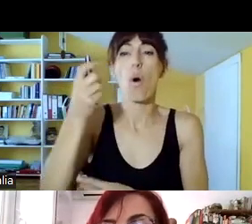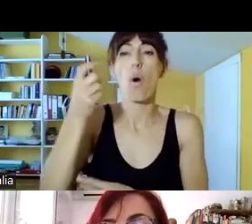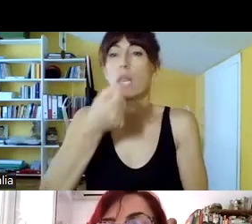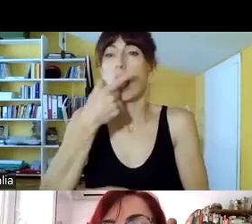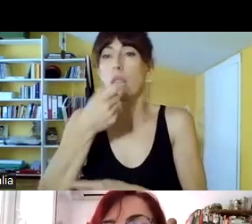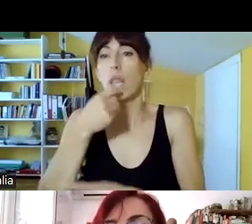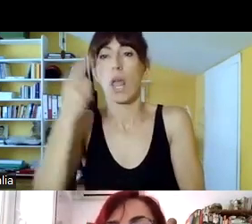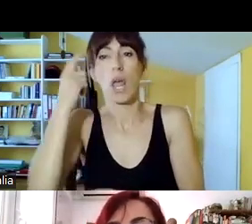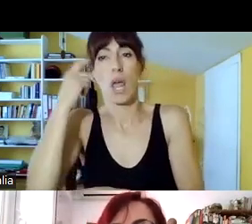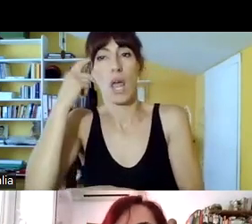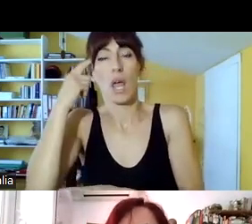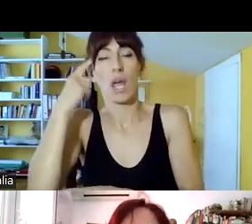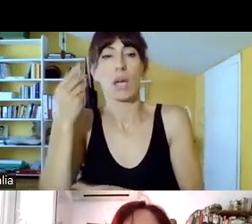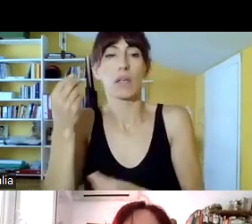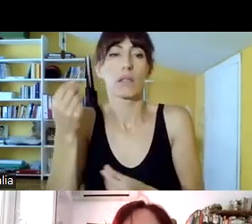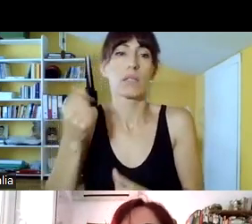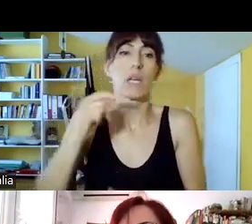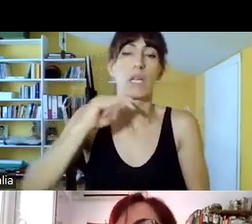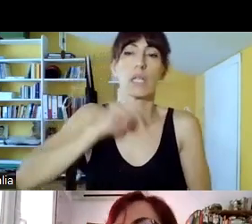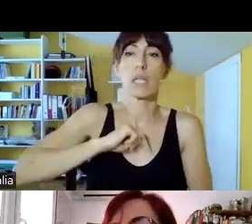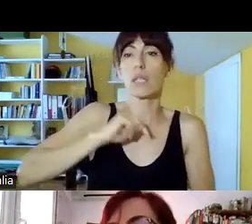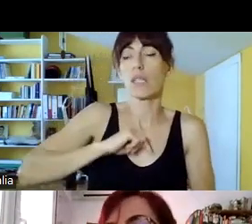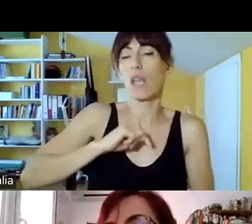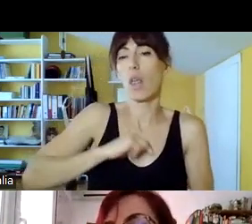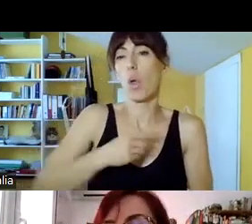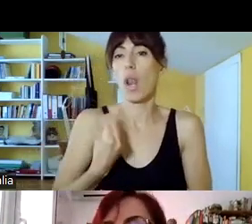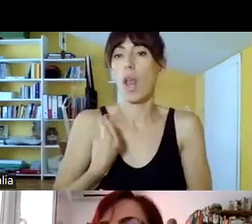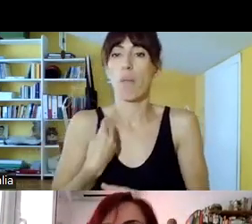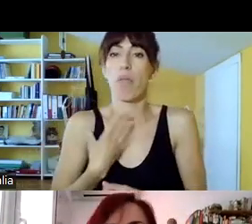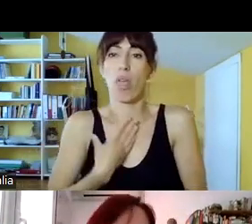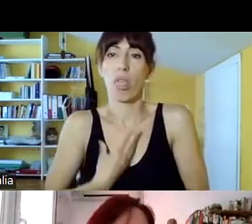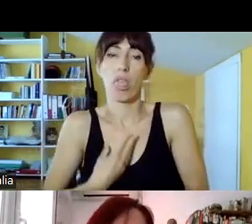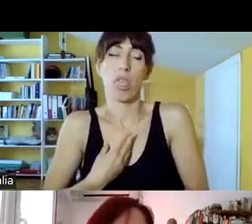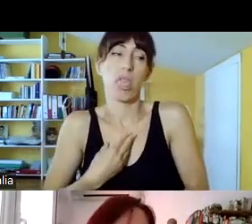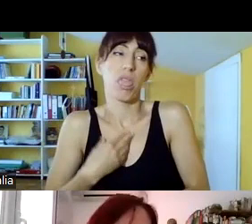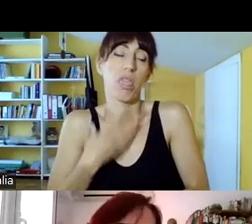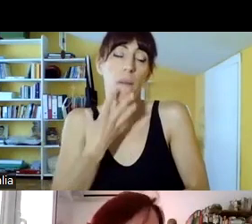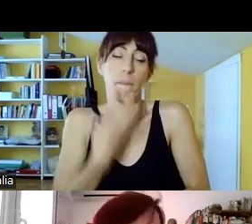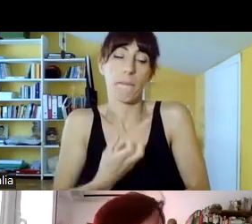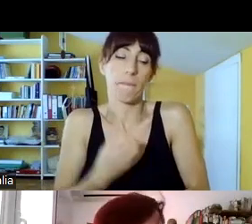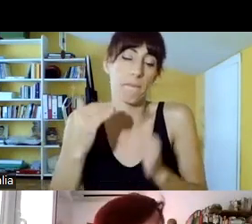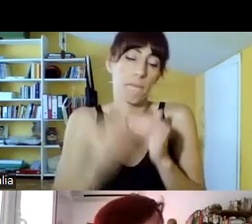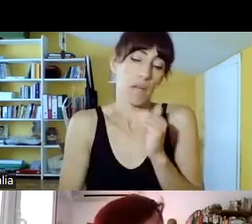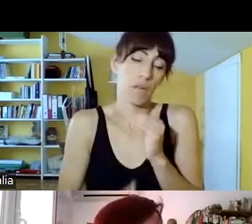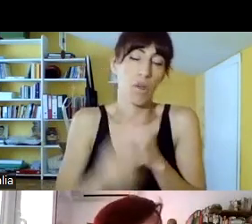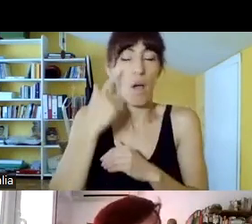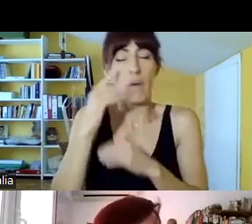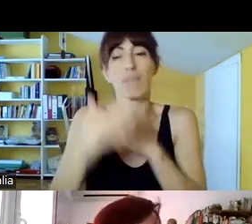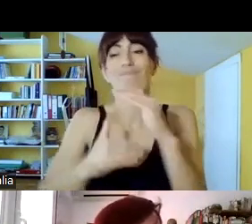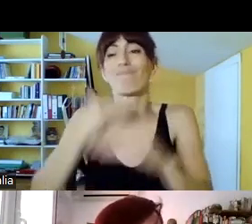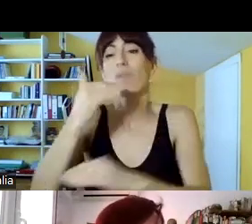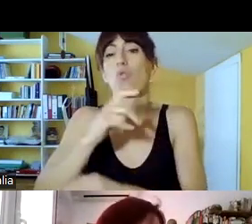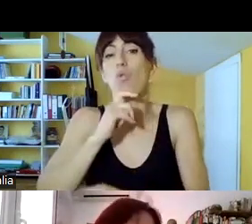cotidianamente el sentido trágico de la vida, ¿no? El cómo lo narramos y cómo superamos ese binarismo.